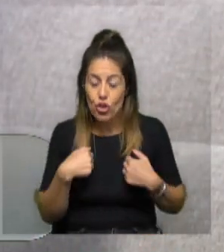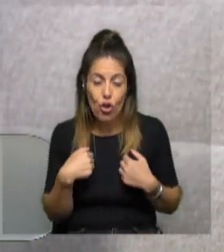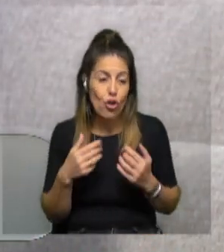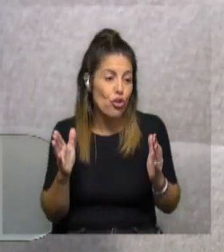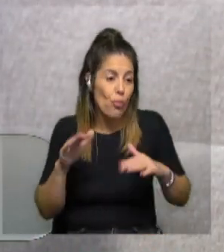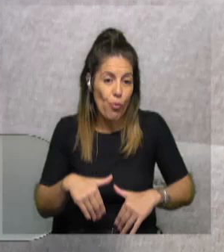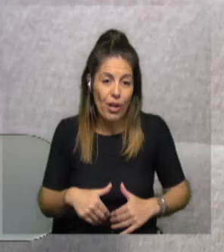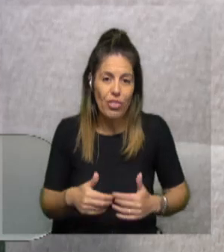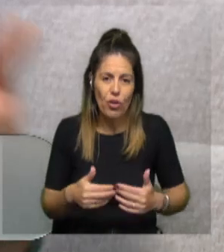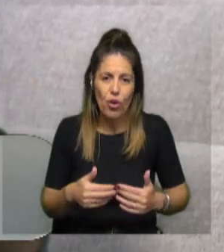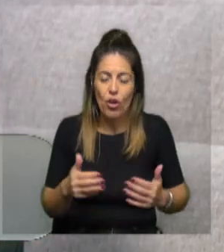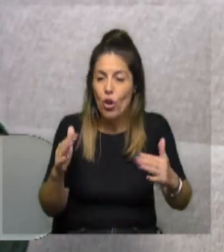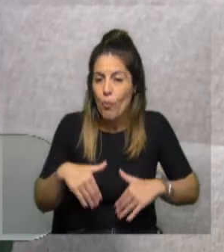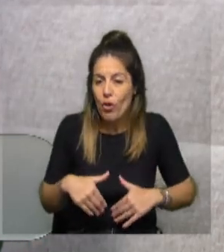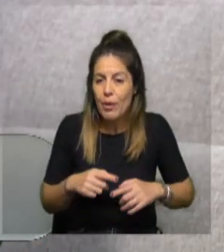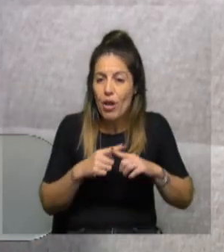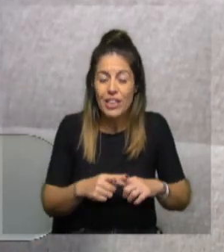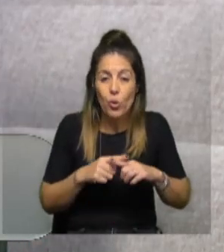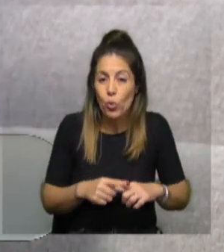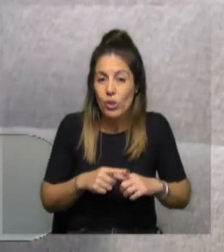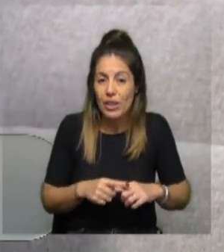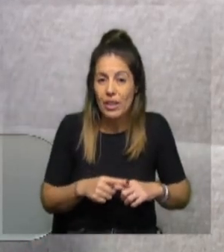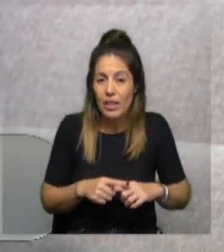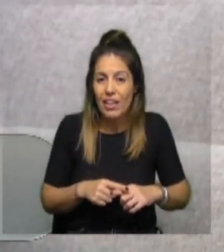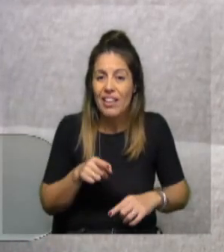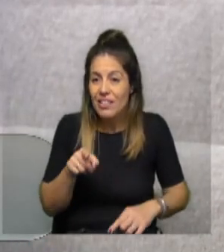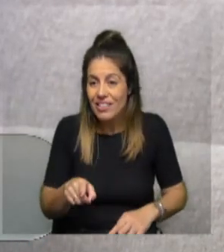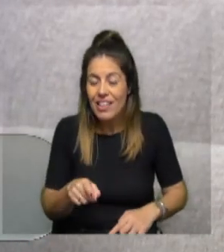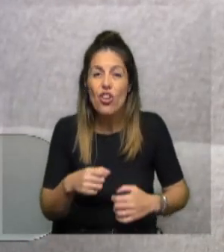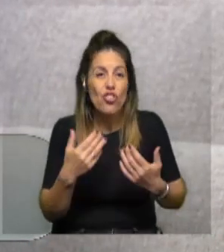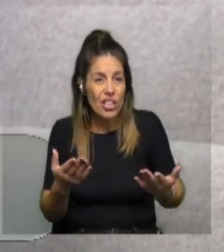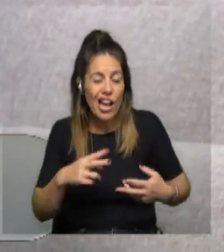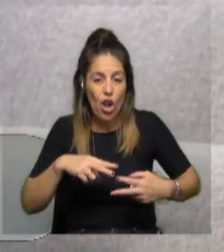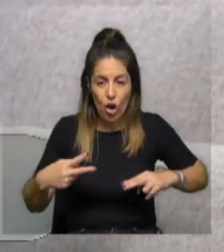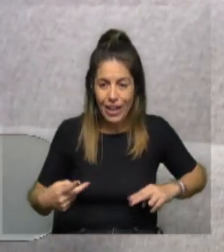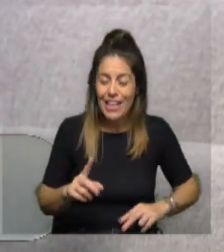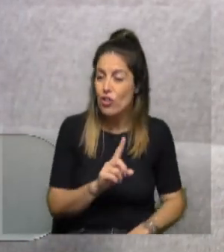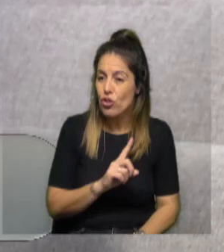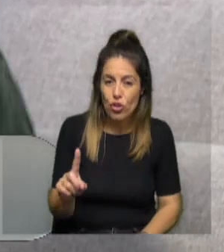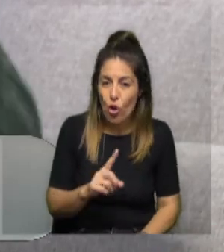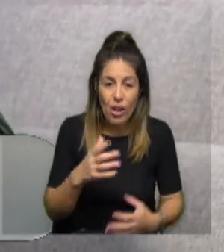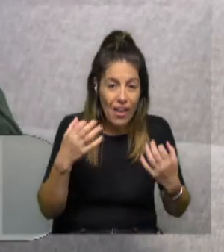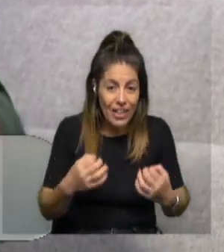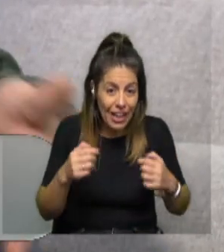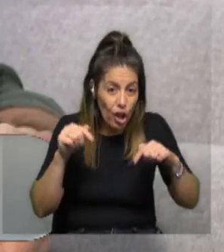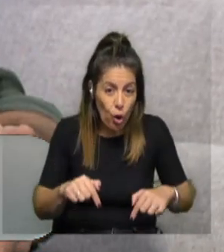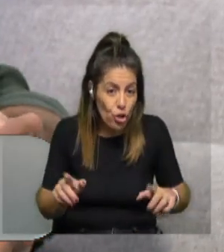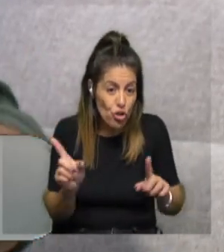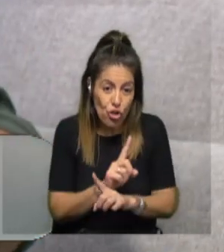ponerme no podemos ponernos a discutir si, che, y no serán los genes, entonces, no, la verdad que hoy